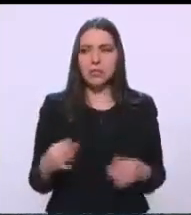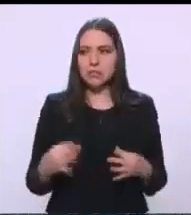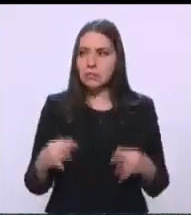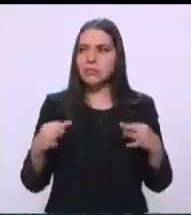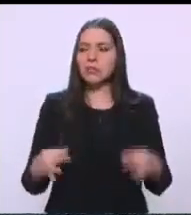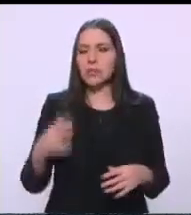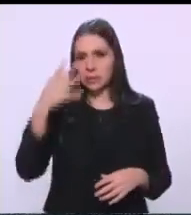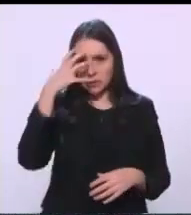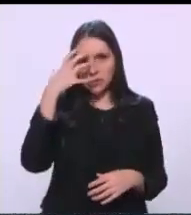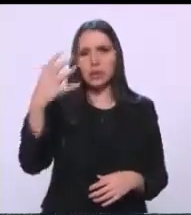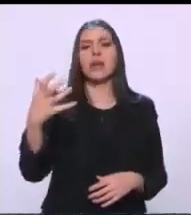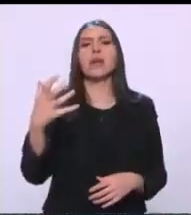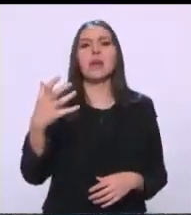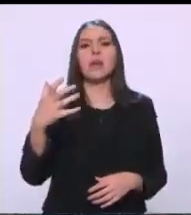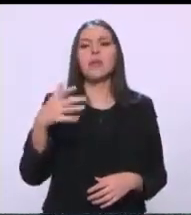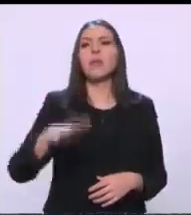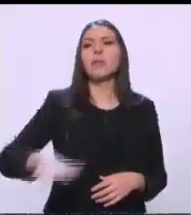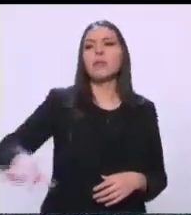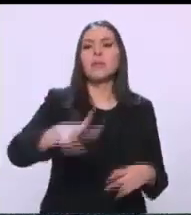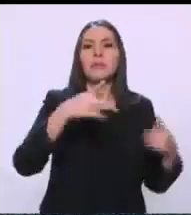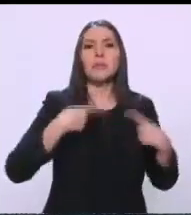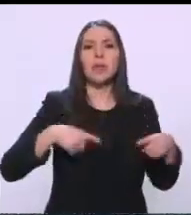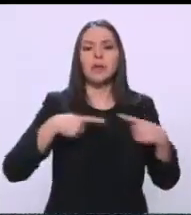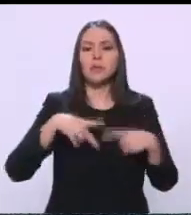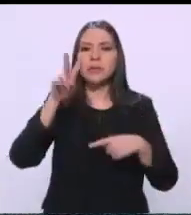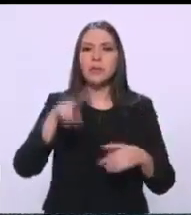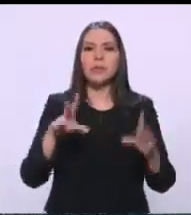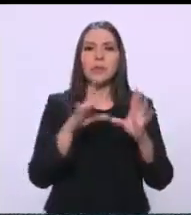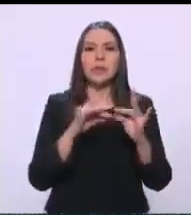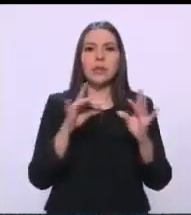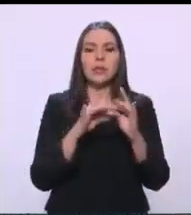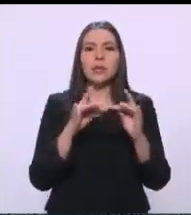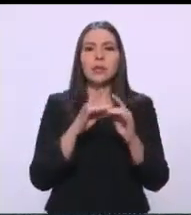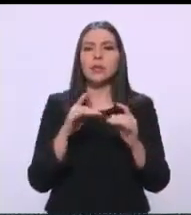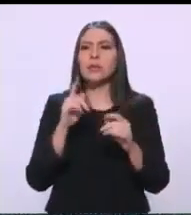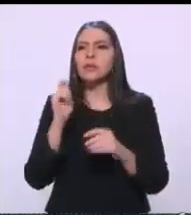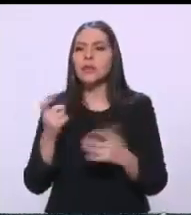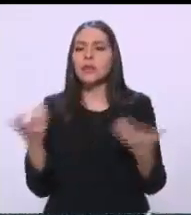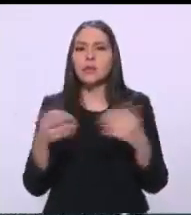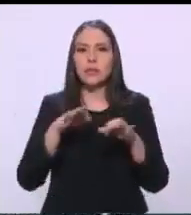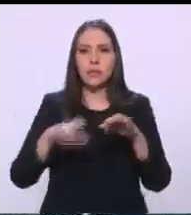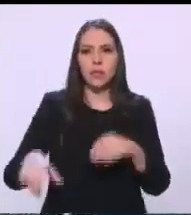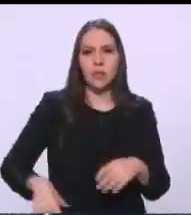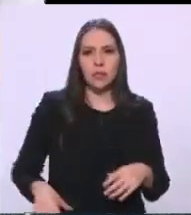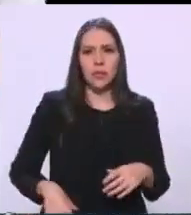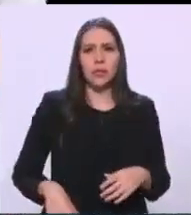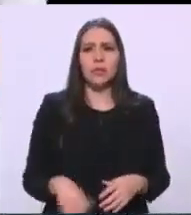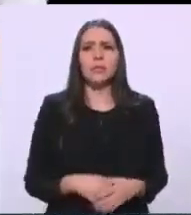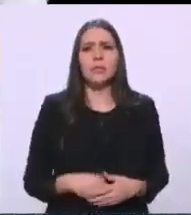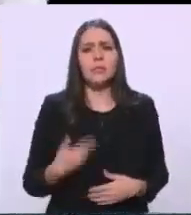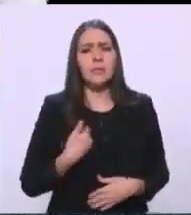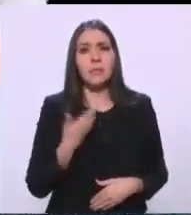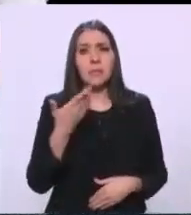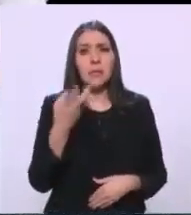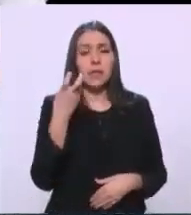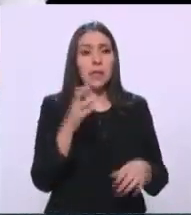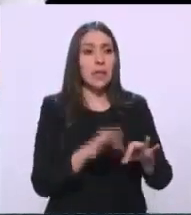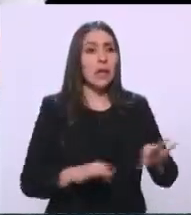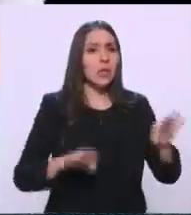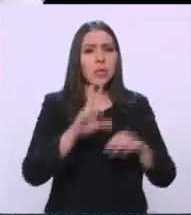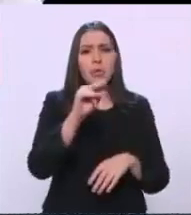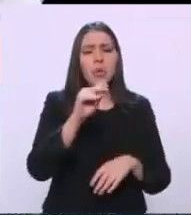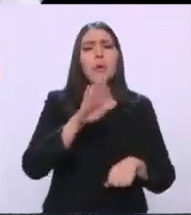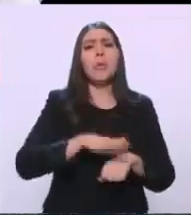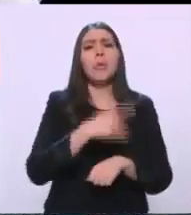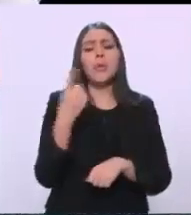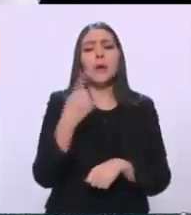pueblo. No es un acontecimiento, diría yo, tan relevante, porque todos los días el presidente está dando la cara a la ciudadanía, todos los días